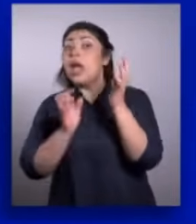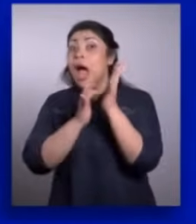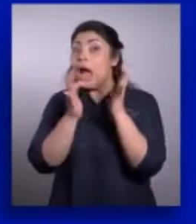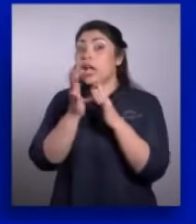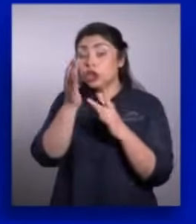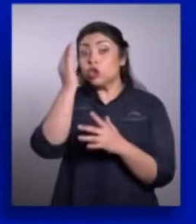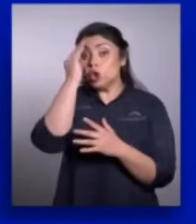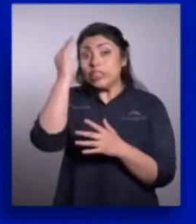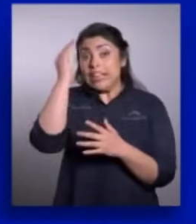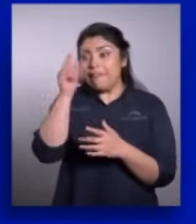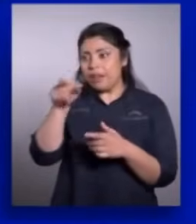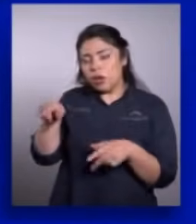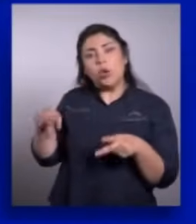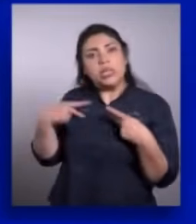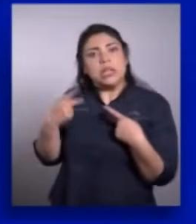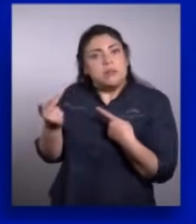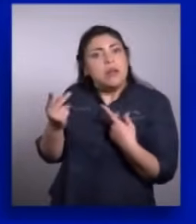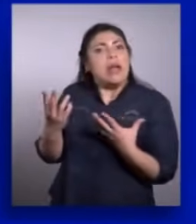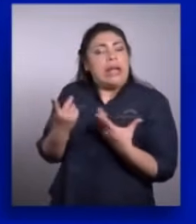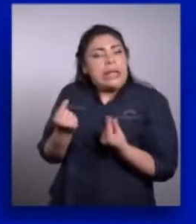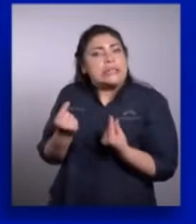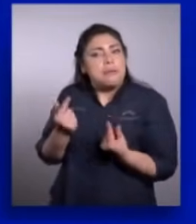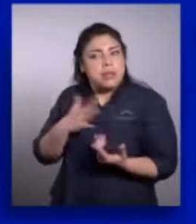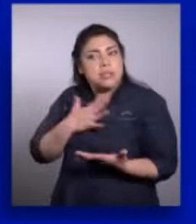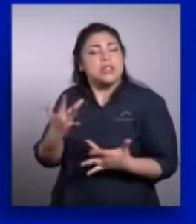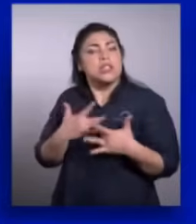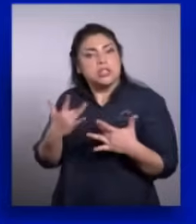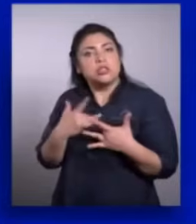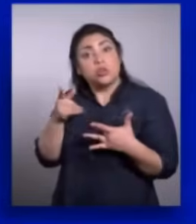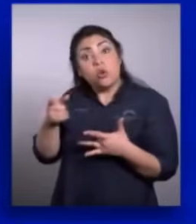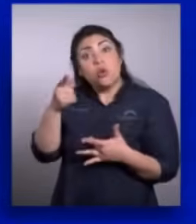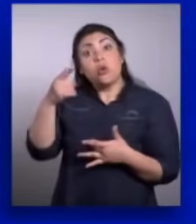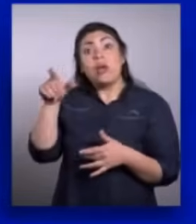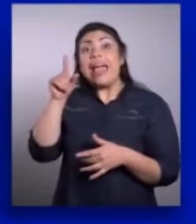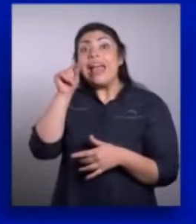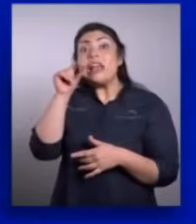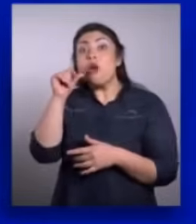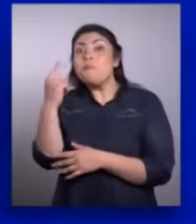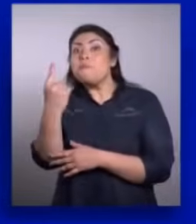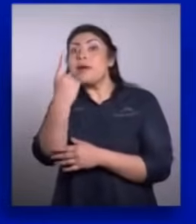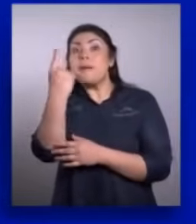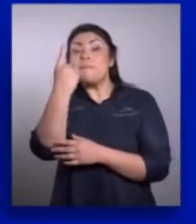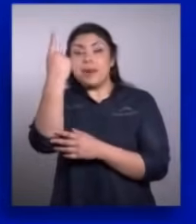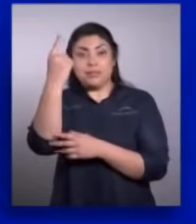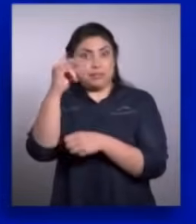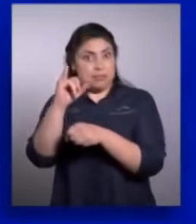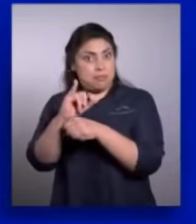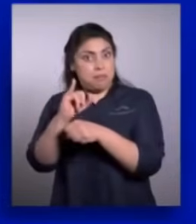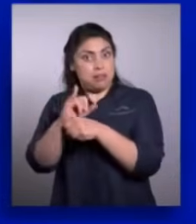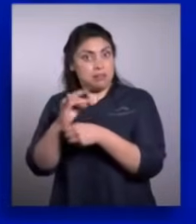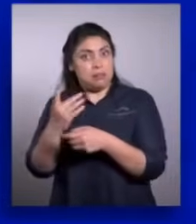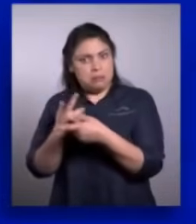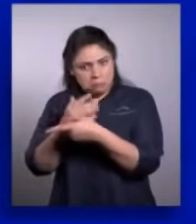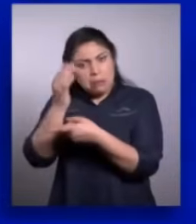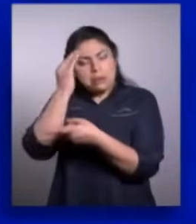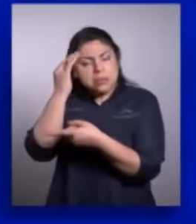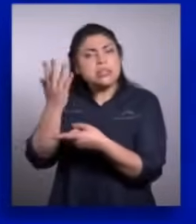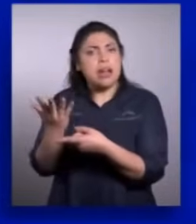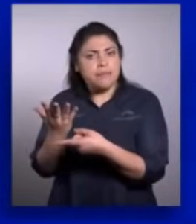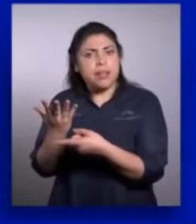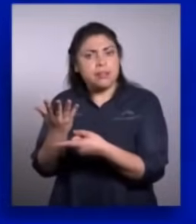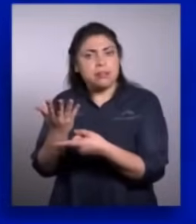Jairo Mira Jesús sabe lo que te está pasando Y sabe la emoción negativa de temor Que te puede estar